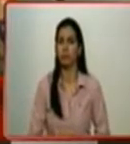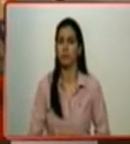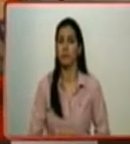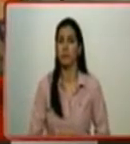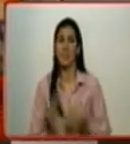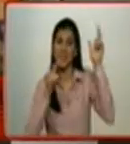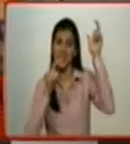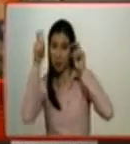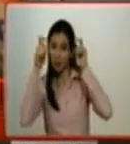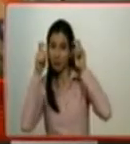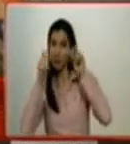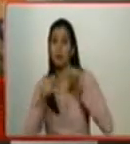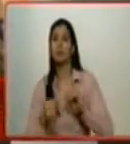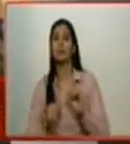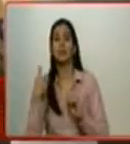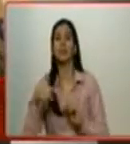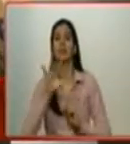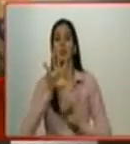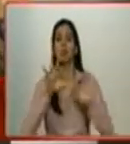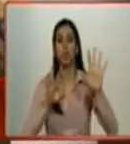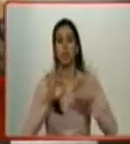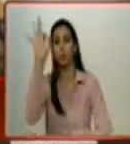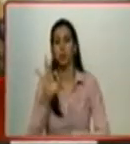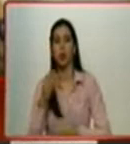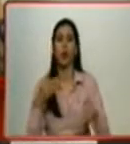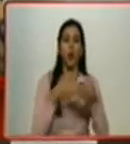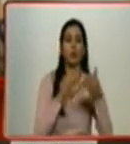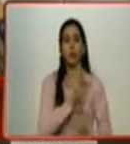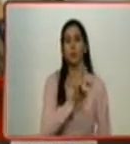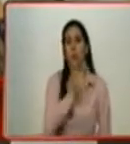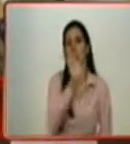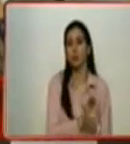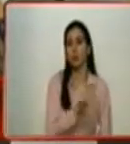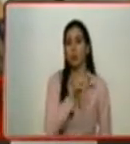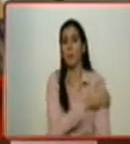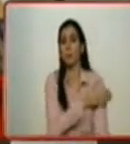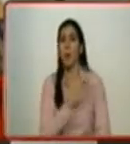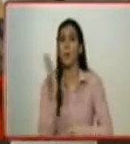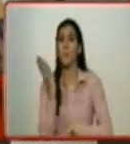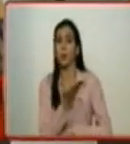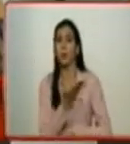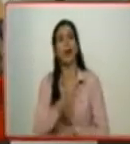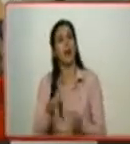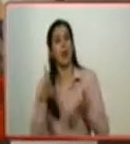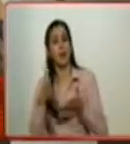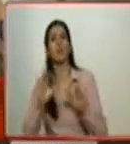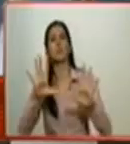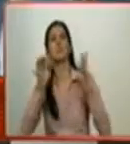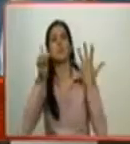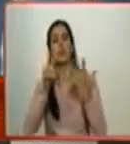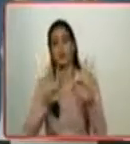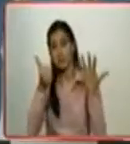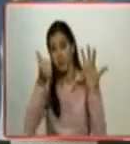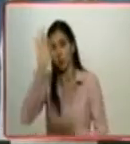fuerzas del chavismo sacaron 58% contra 41% de la oposición, es decir, que le ganamos el estado por 16%.